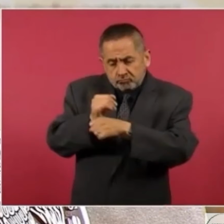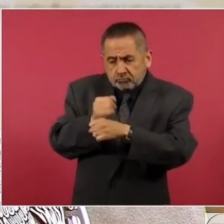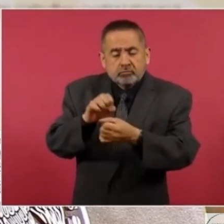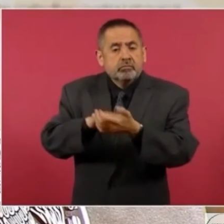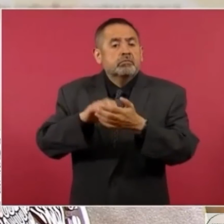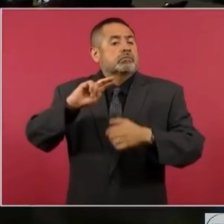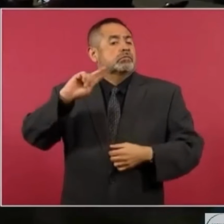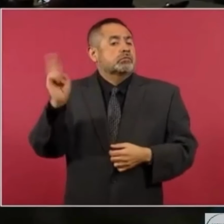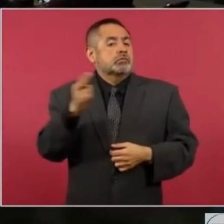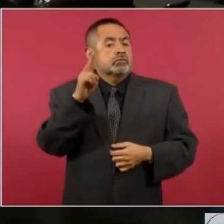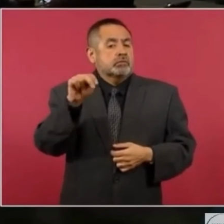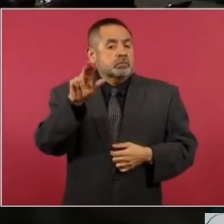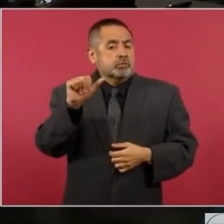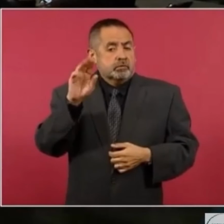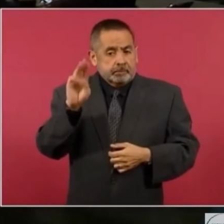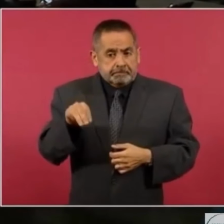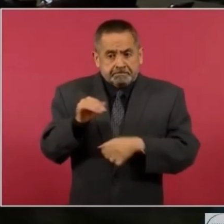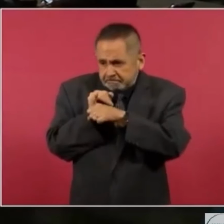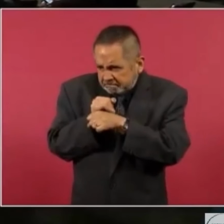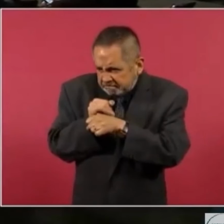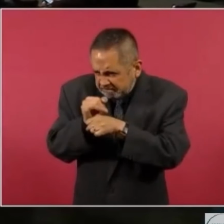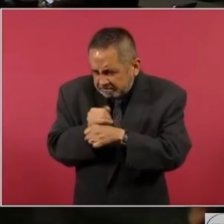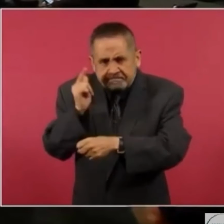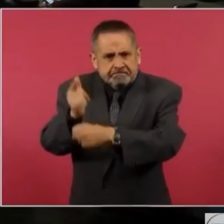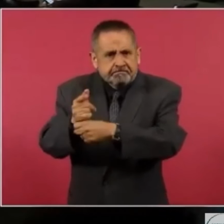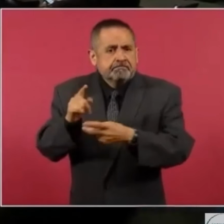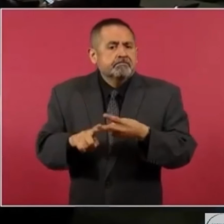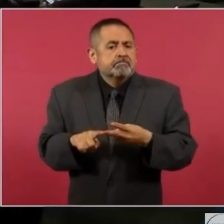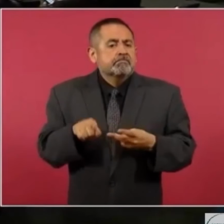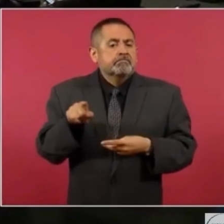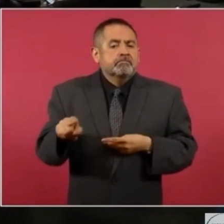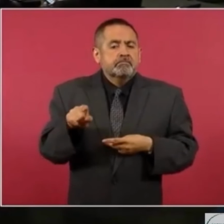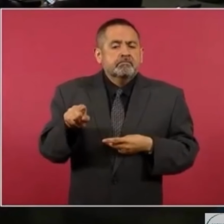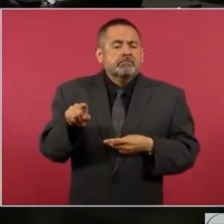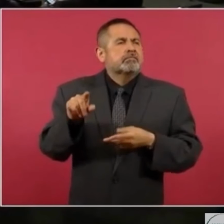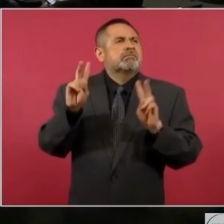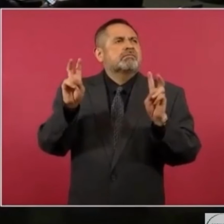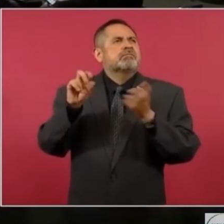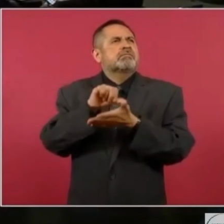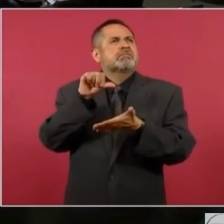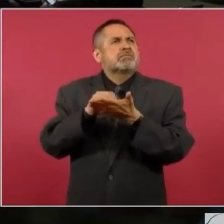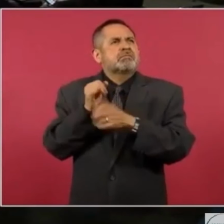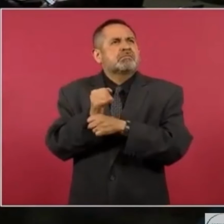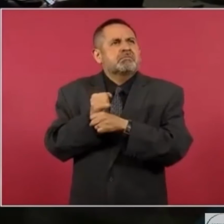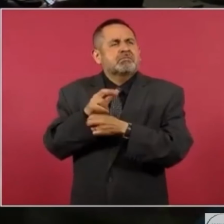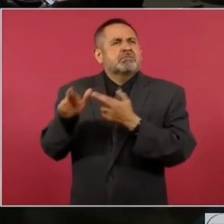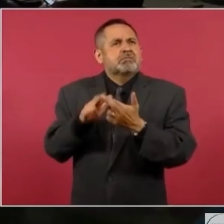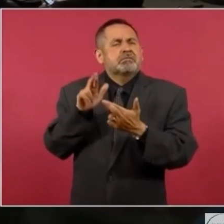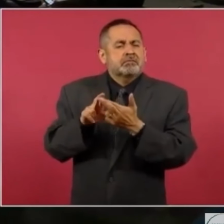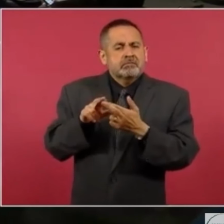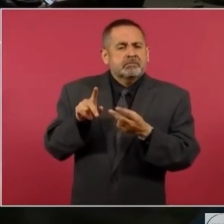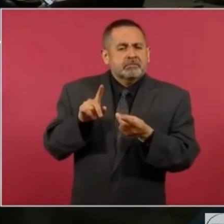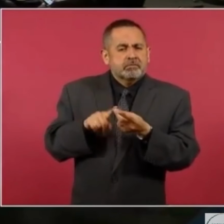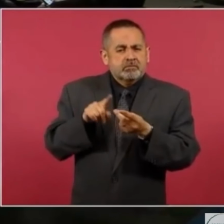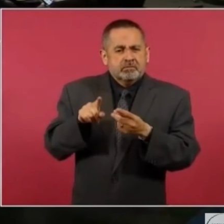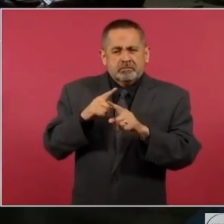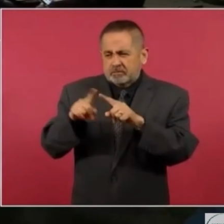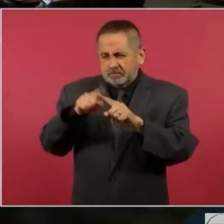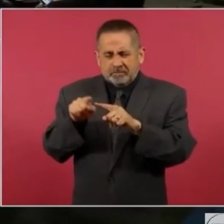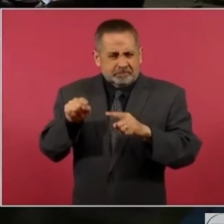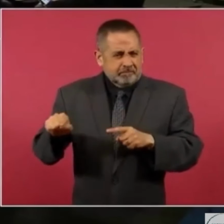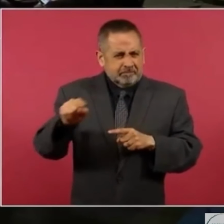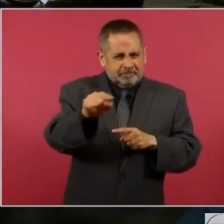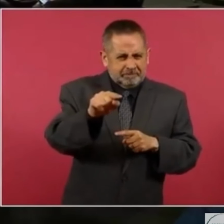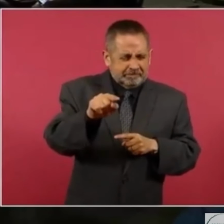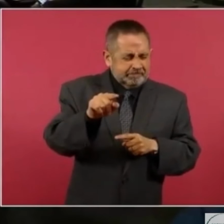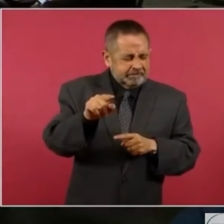Universidad Nacional Autónoma de México, el Centro de Investigaciones Regionales que está en multidisciplinarias, que